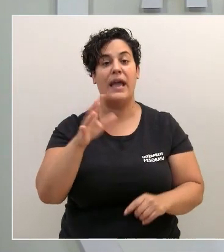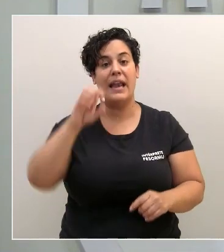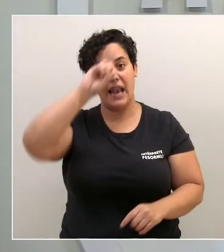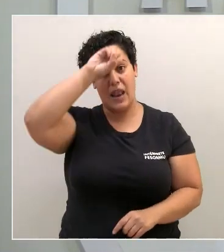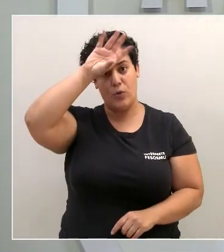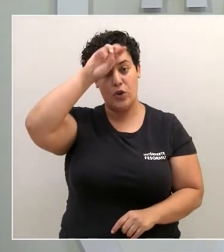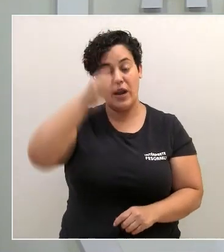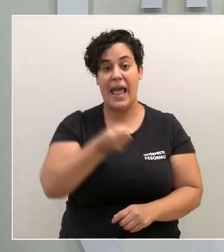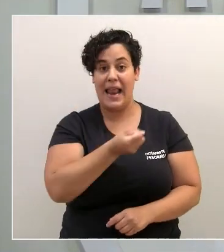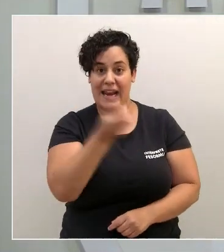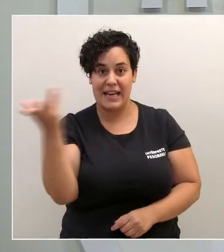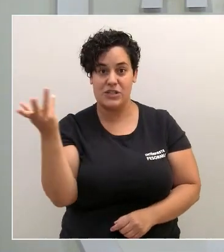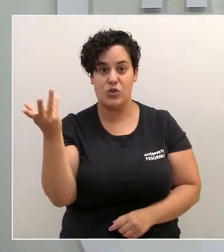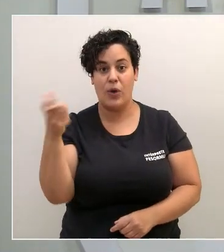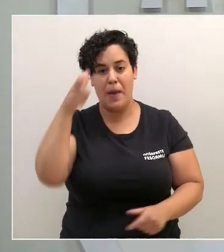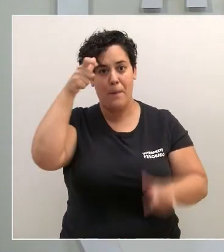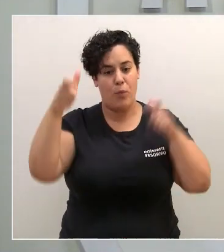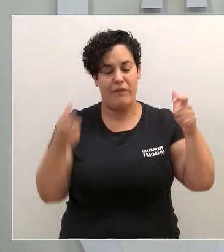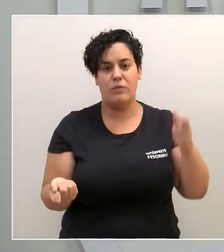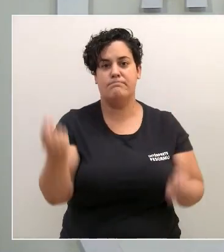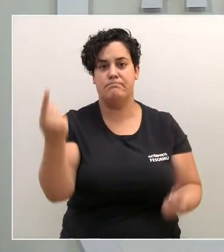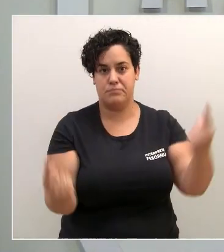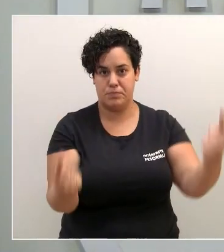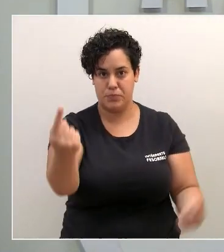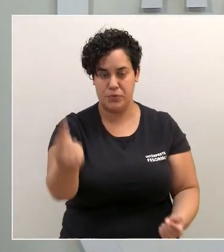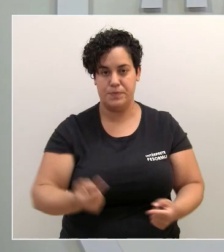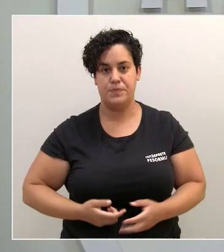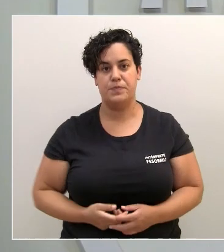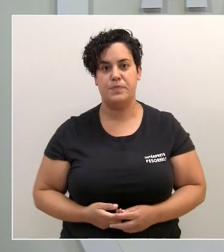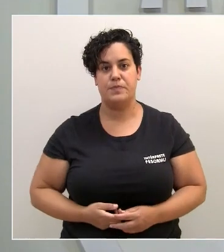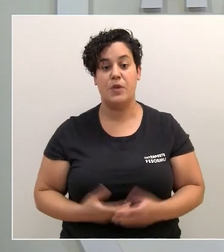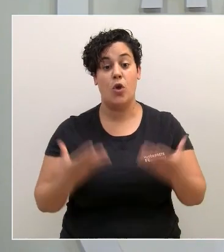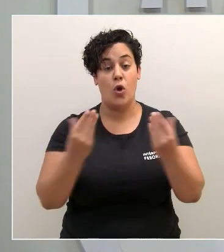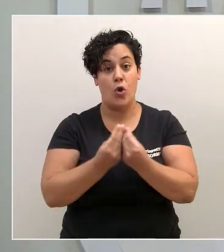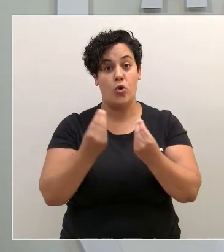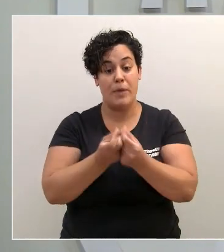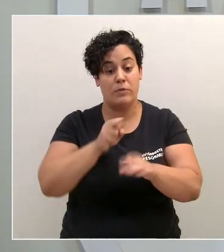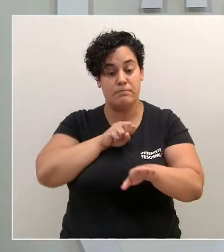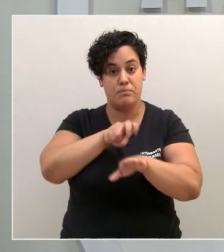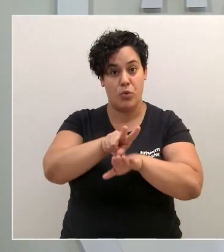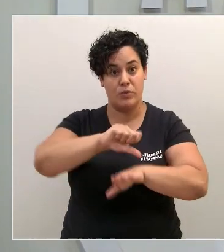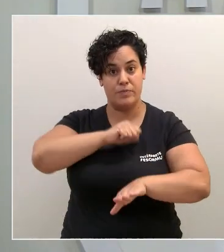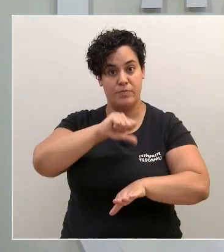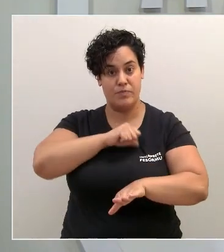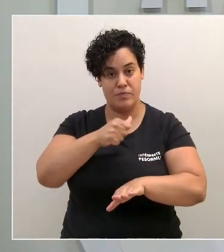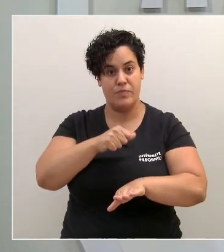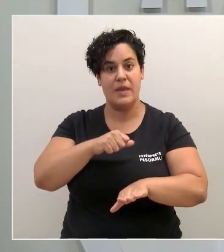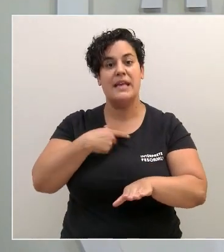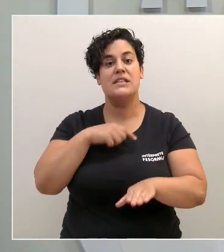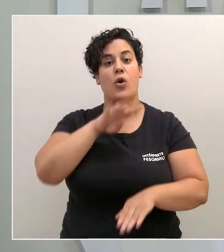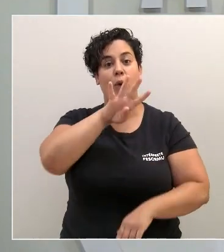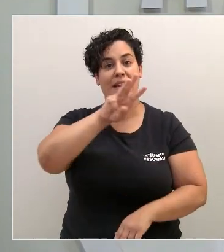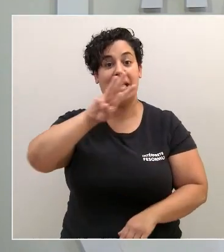el resto repartidos entre los diferentes municipios de la región. El número de ingresos por COVID aumenta hasta un total de